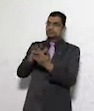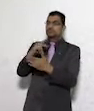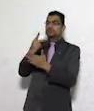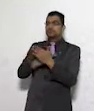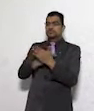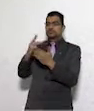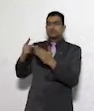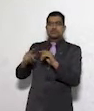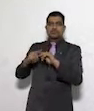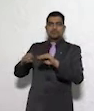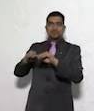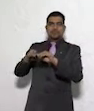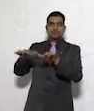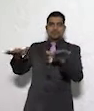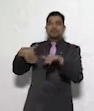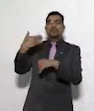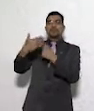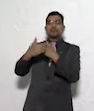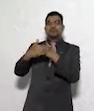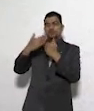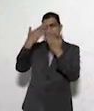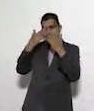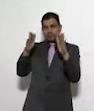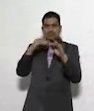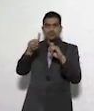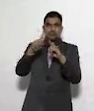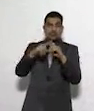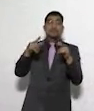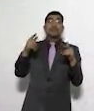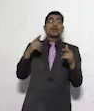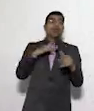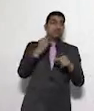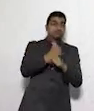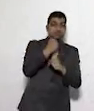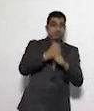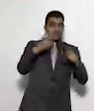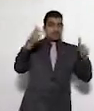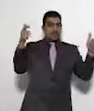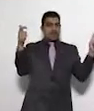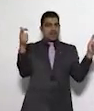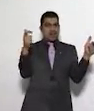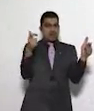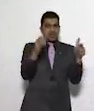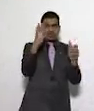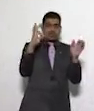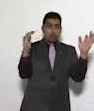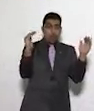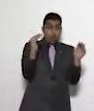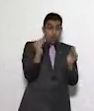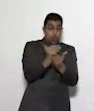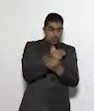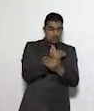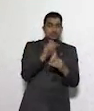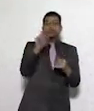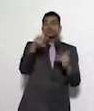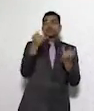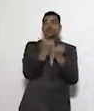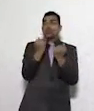de implementarse para abatir los índices de violencia, para mejorar la seguridad y la impartición de